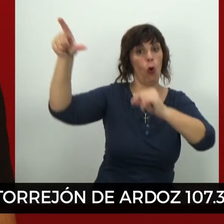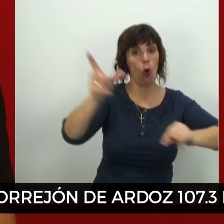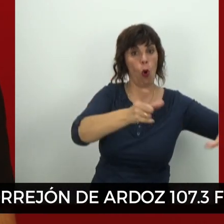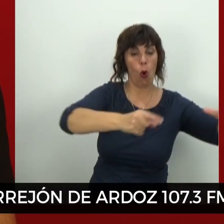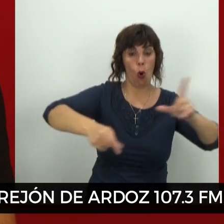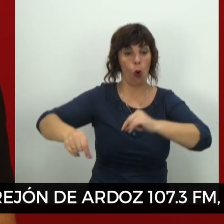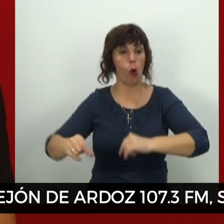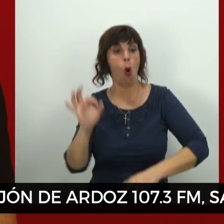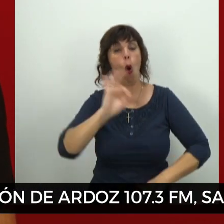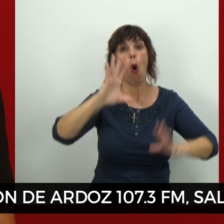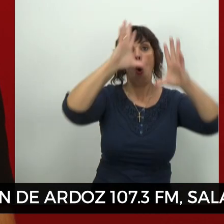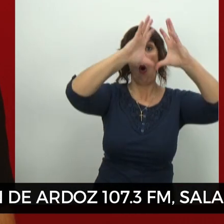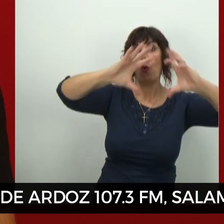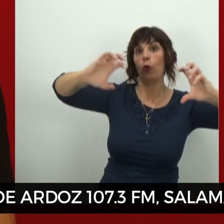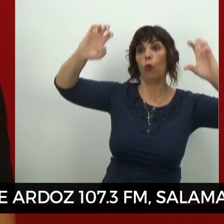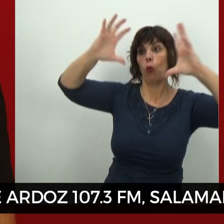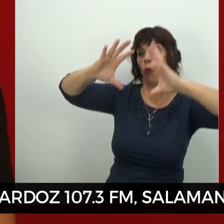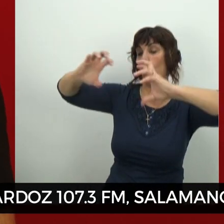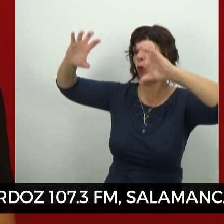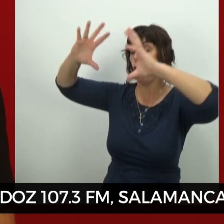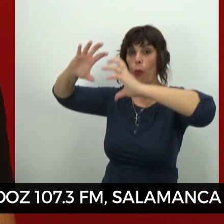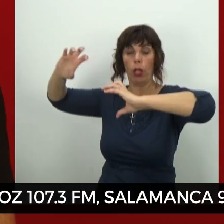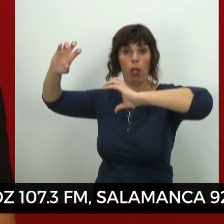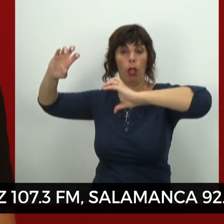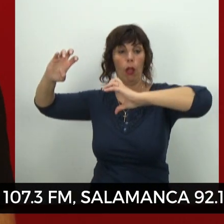toda nube sobre cualquiera tierra,